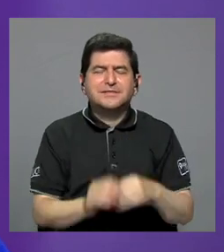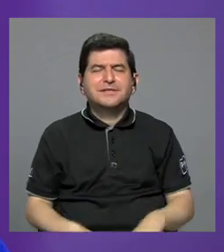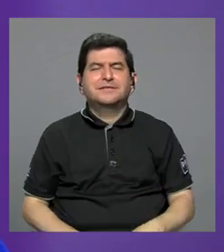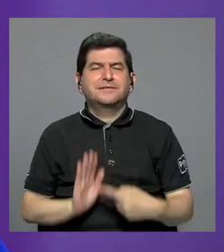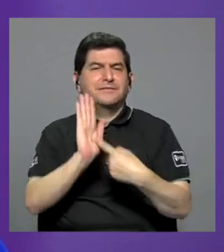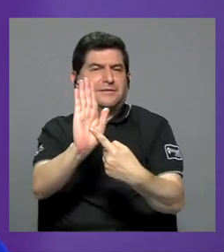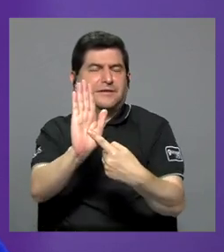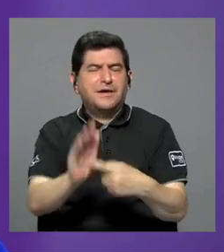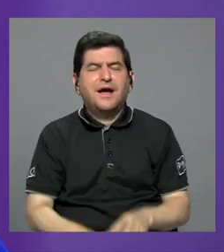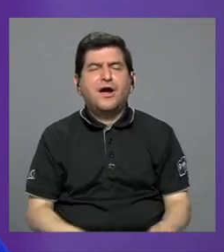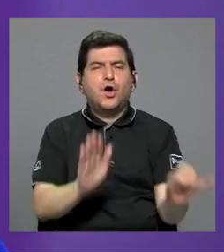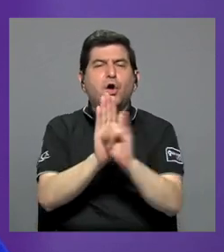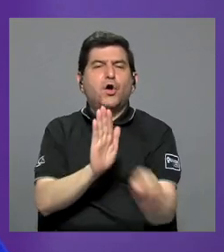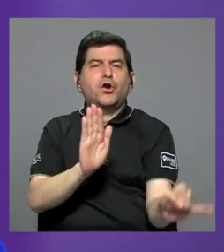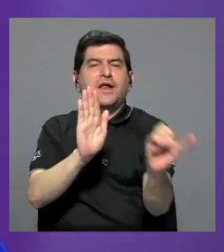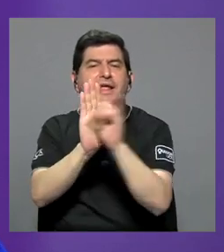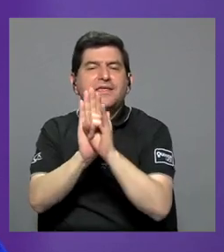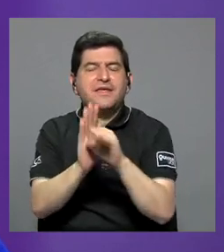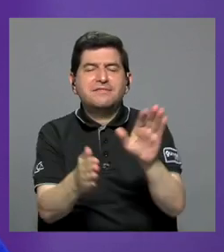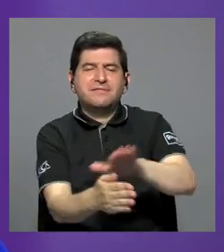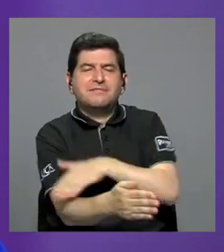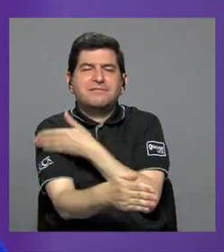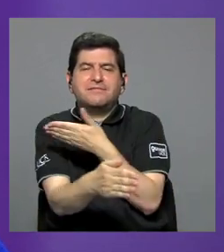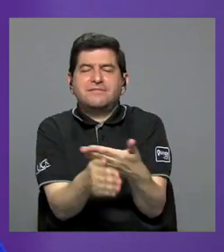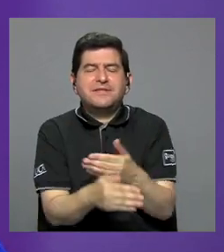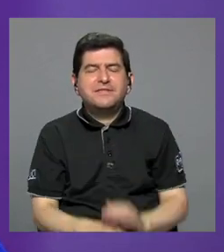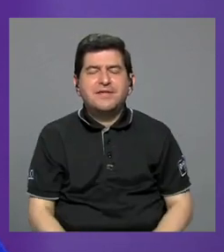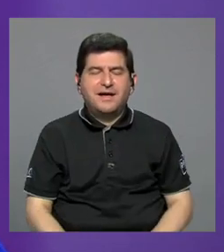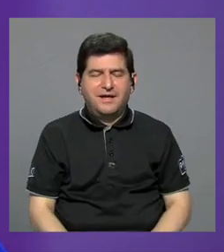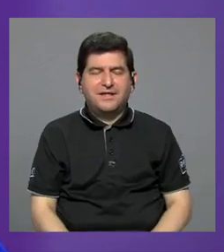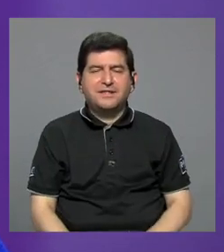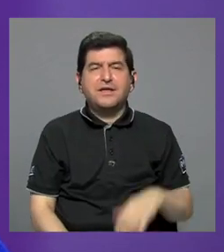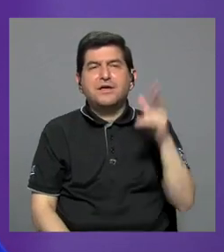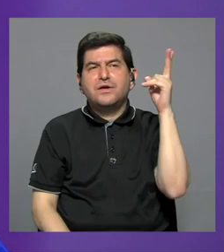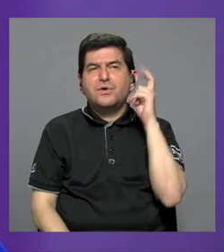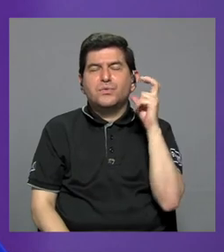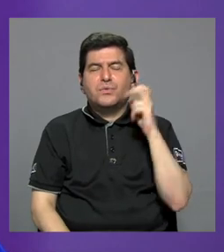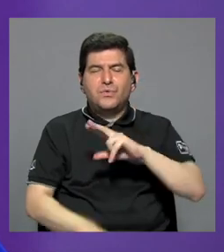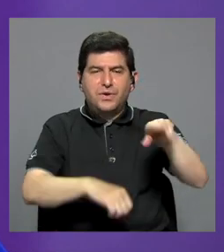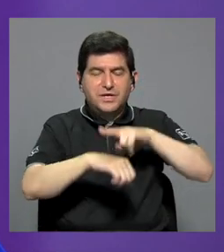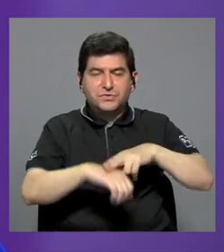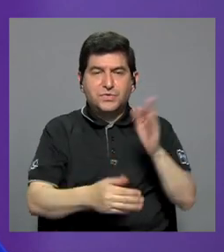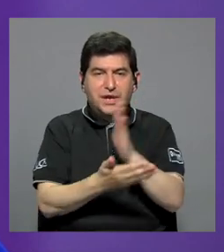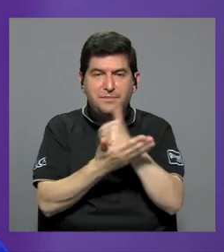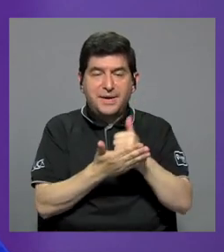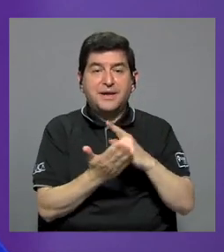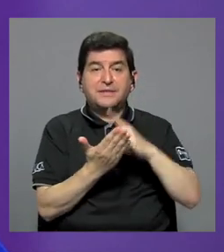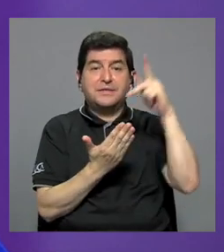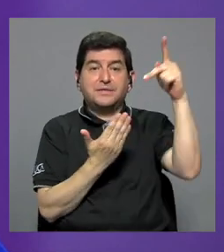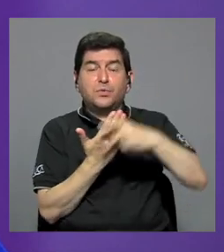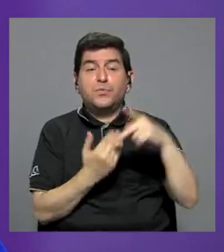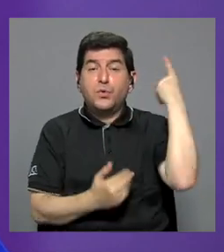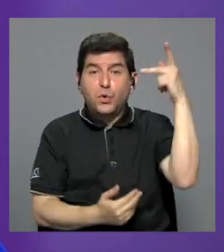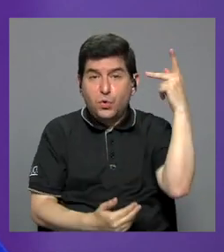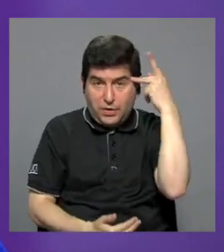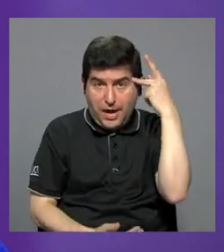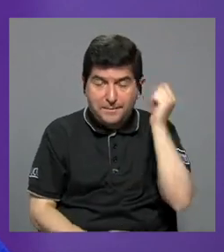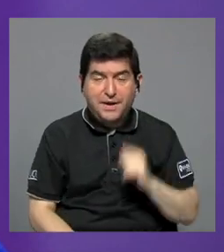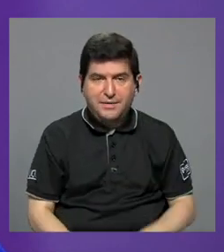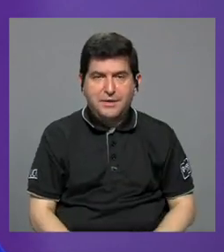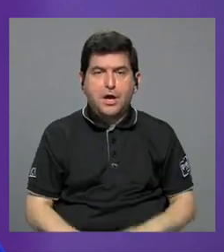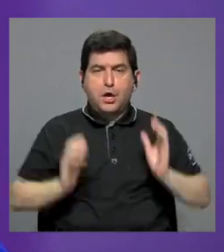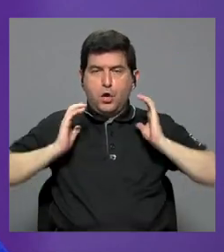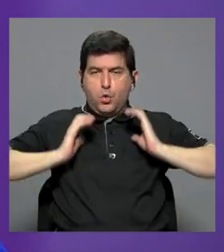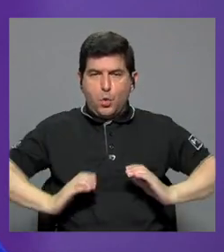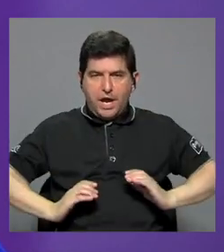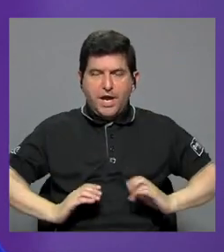la ideología de la identidad musical y sonora nacional, que justo va a ser parte de un programa político, donde